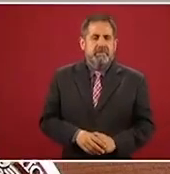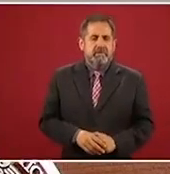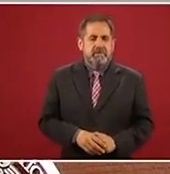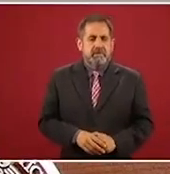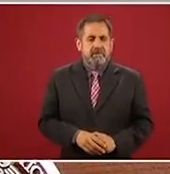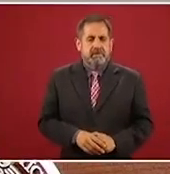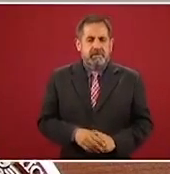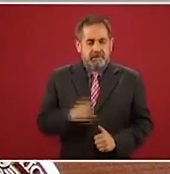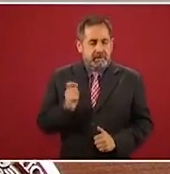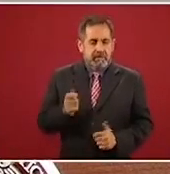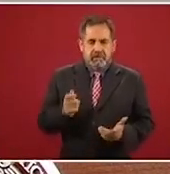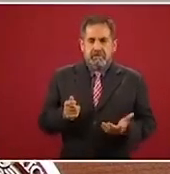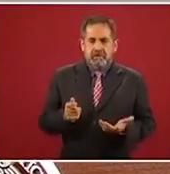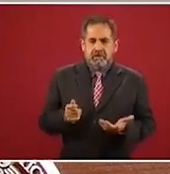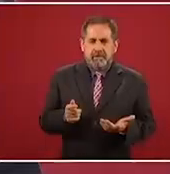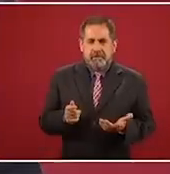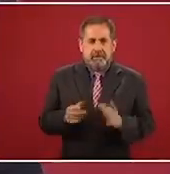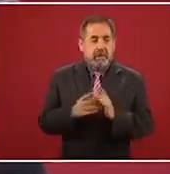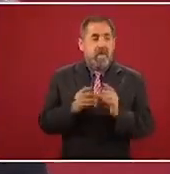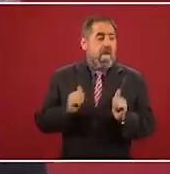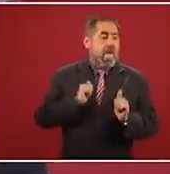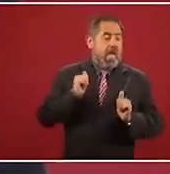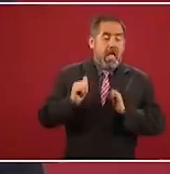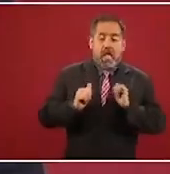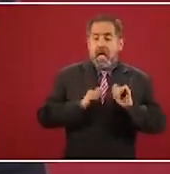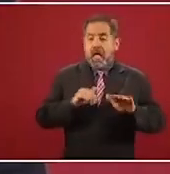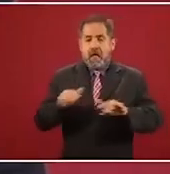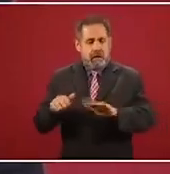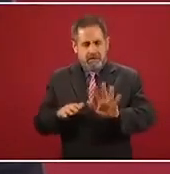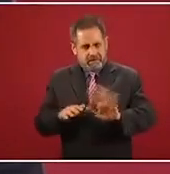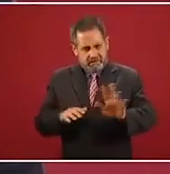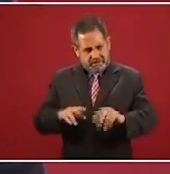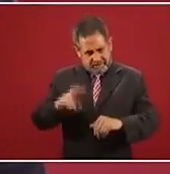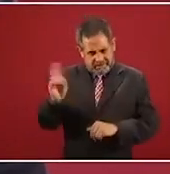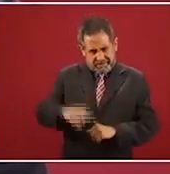O sea, no aprovechar estas circunstancias de veras.